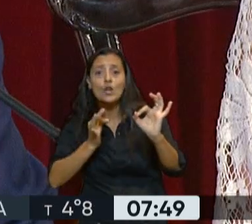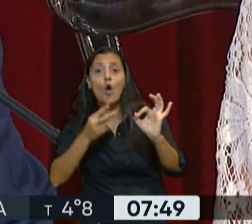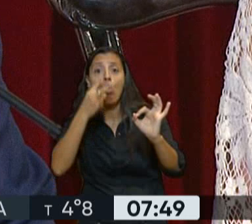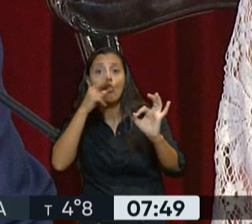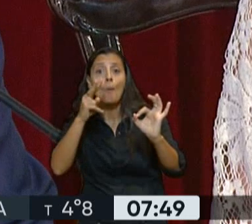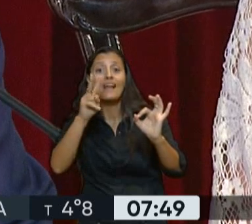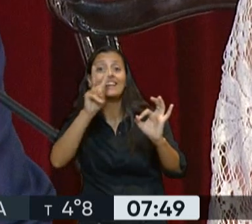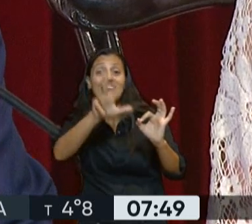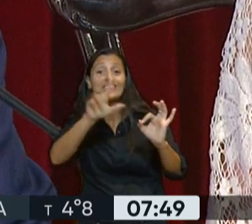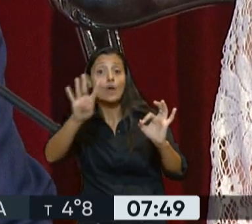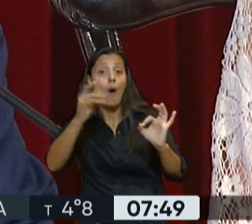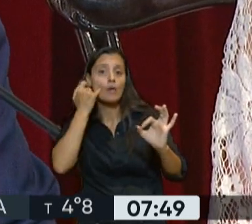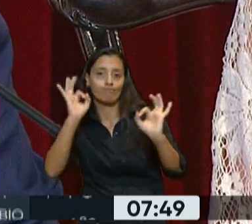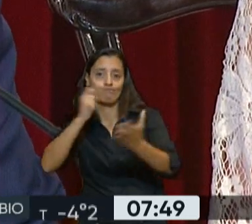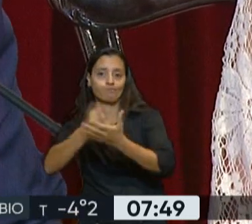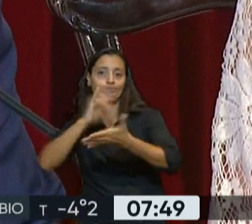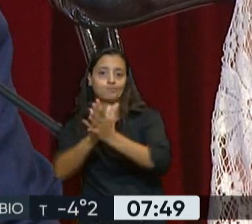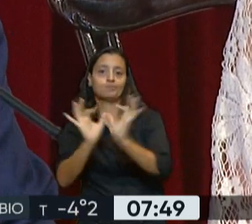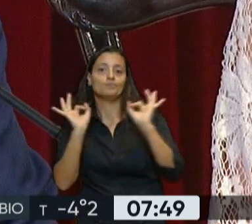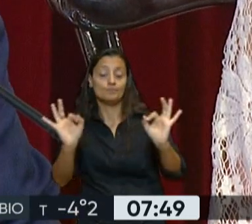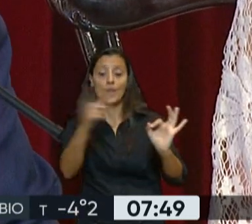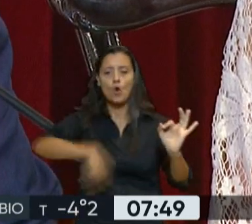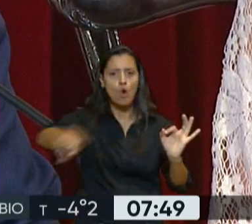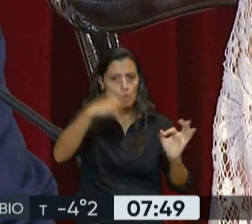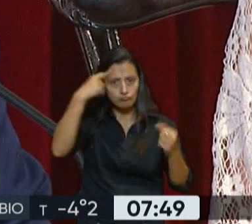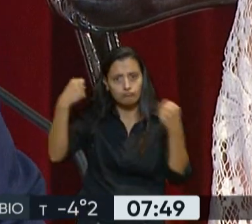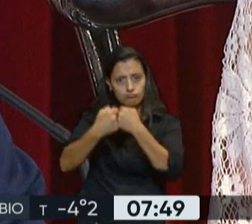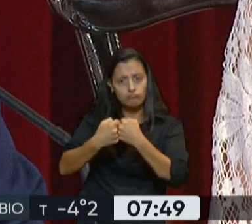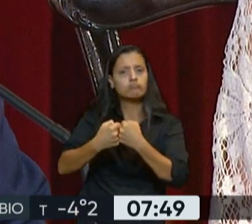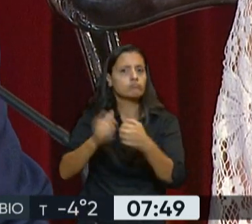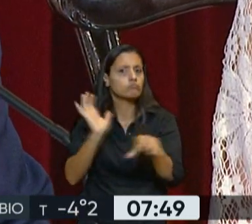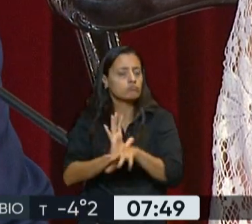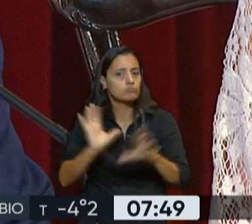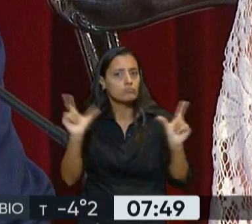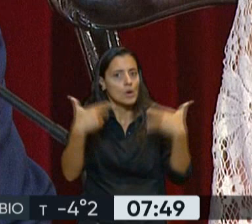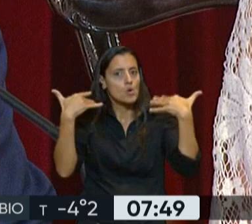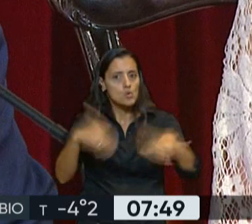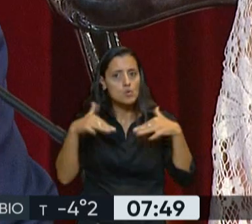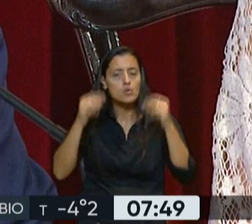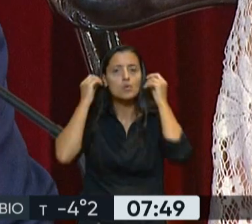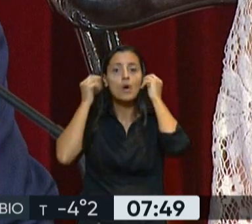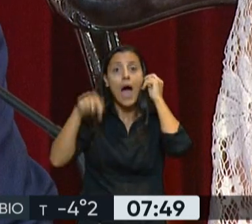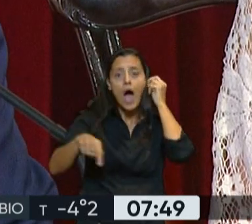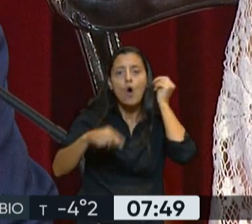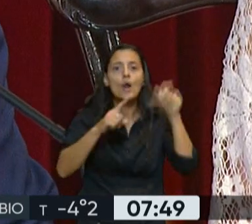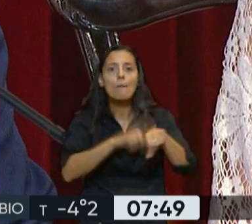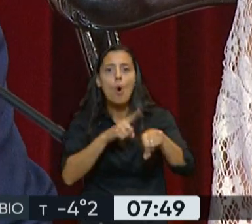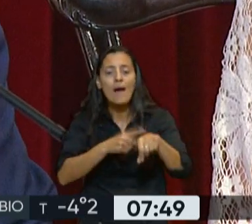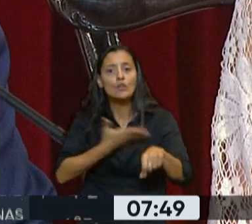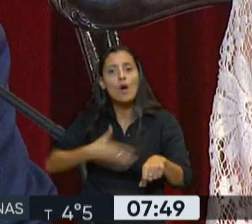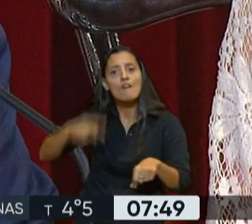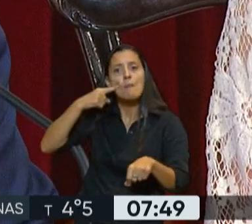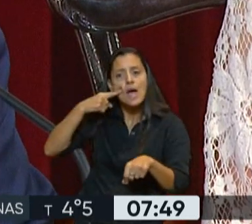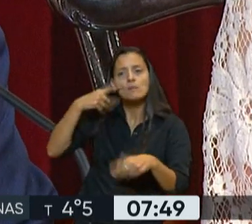año 2034. Logramos un entendimiento inusual en el marco de un programa con el Fondo